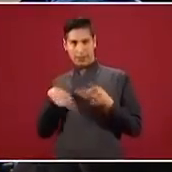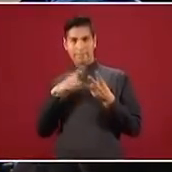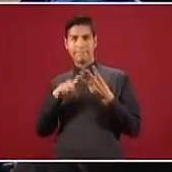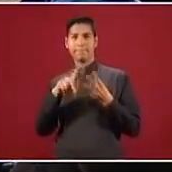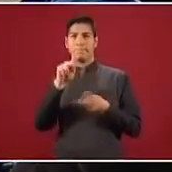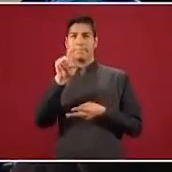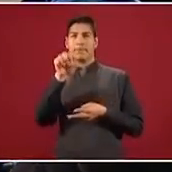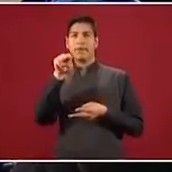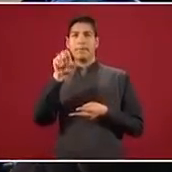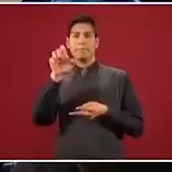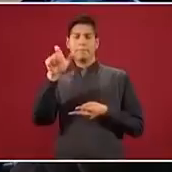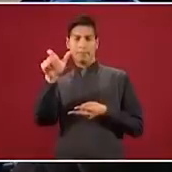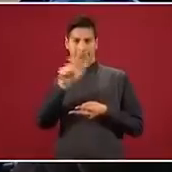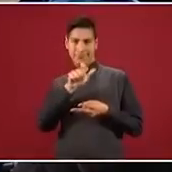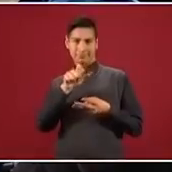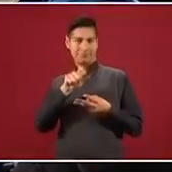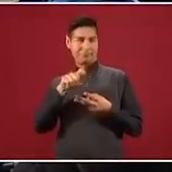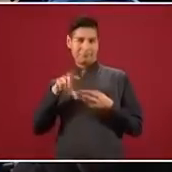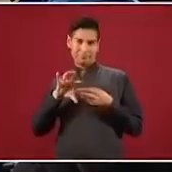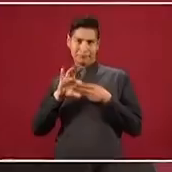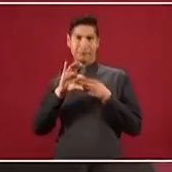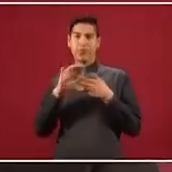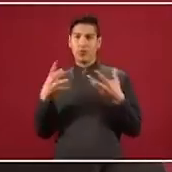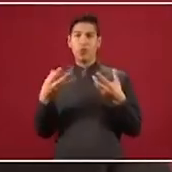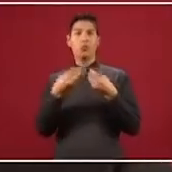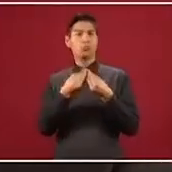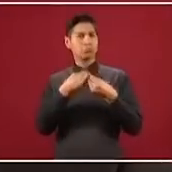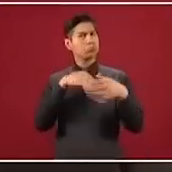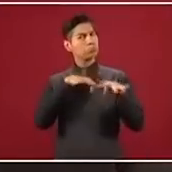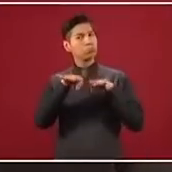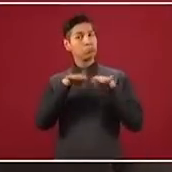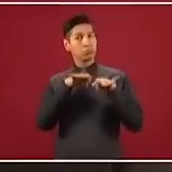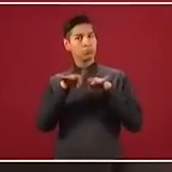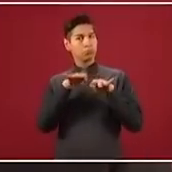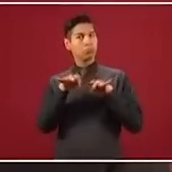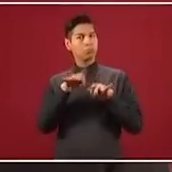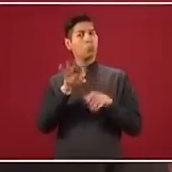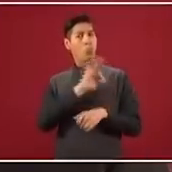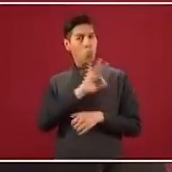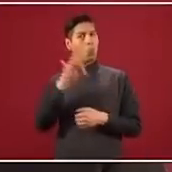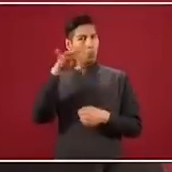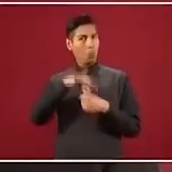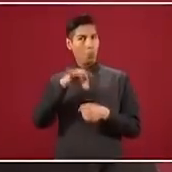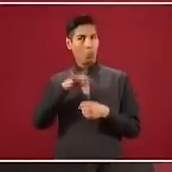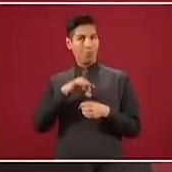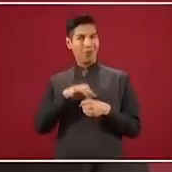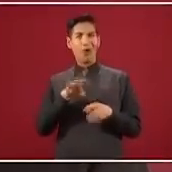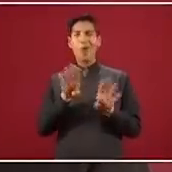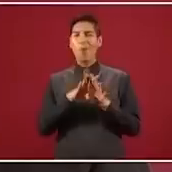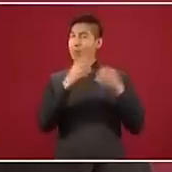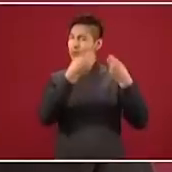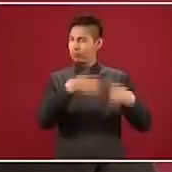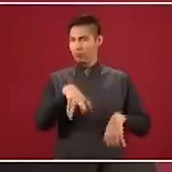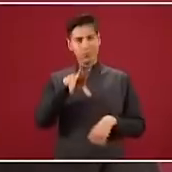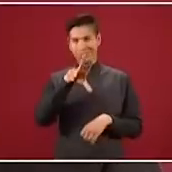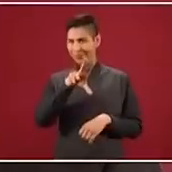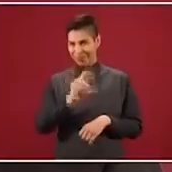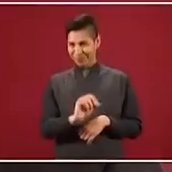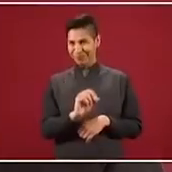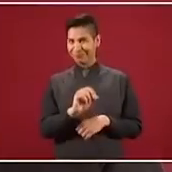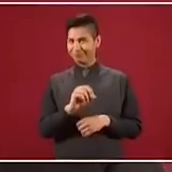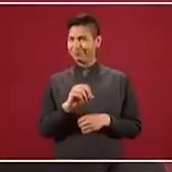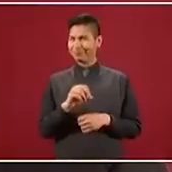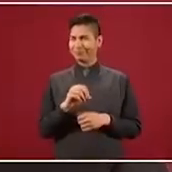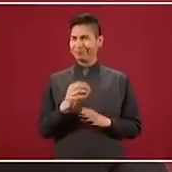podemos tener enormes ahorros. Entonces, no es ceder, es comprometerse a trabajar con el gobierno federal,